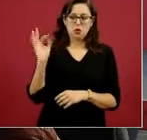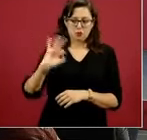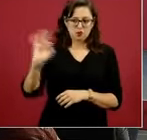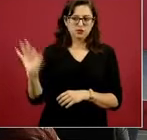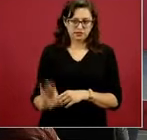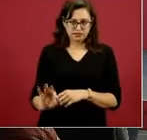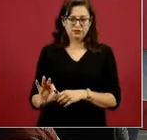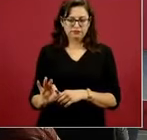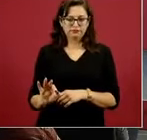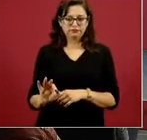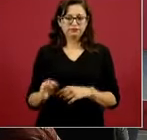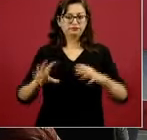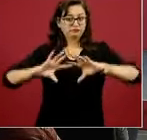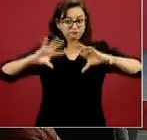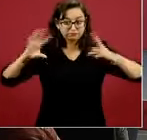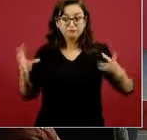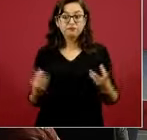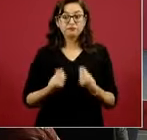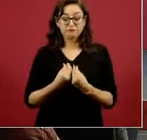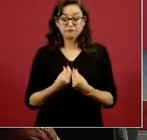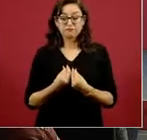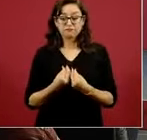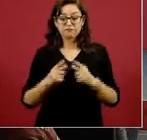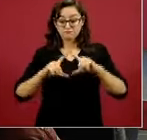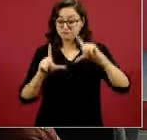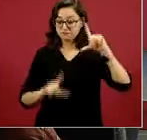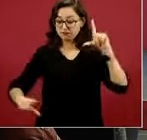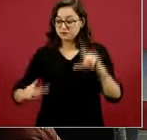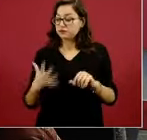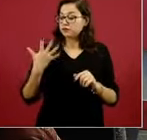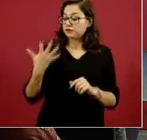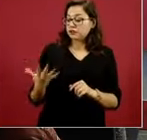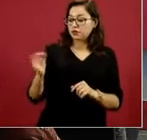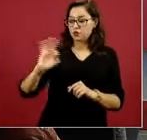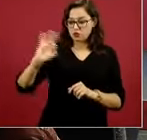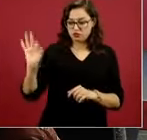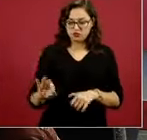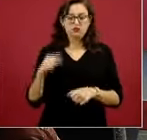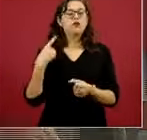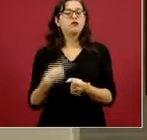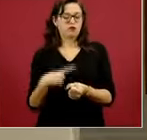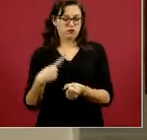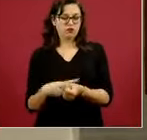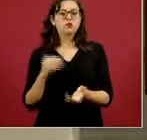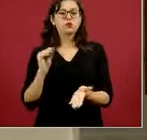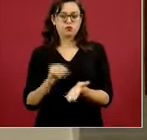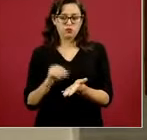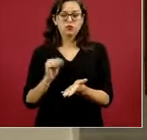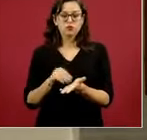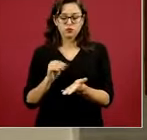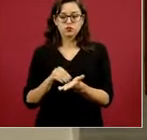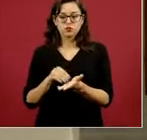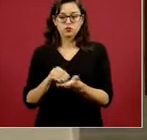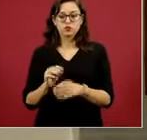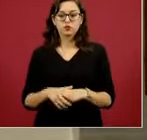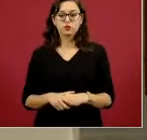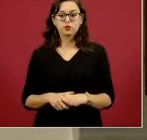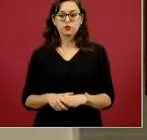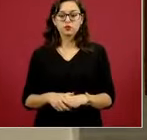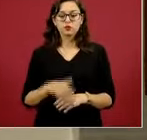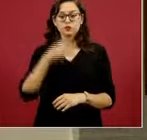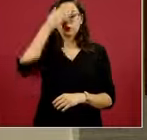casos, del total de casos, solamente el 5% representan la carga activa de la enfermedad.